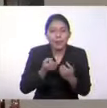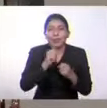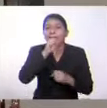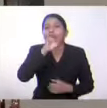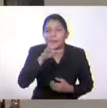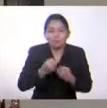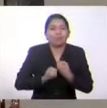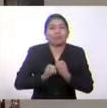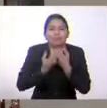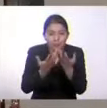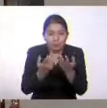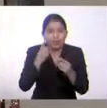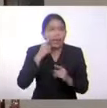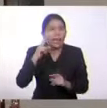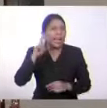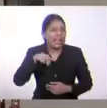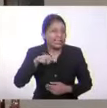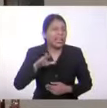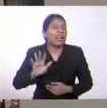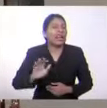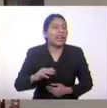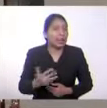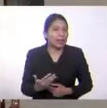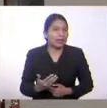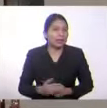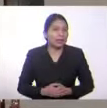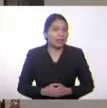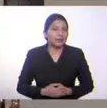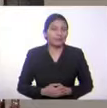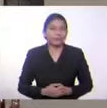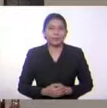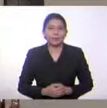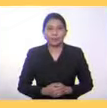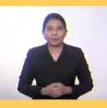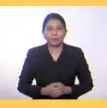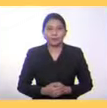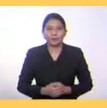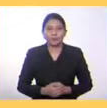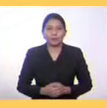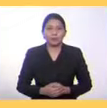algunos rasgos o características principales de este tipo de texto.